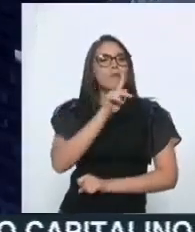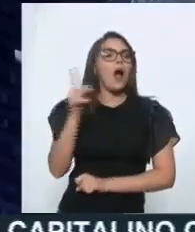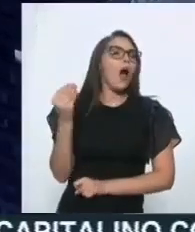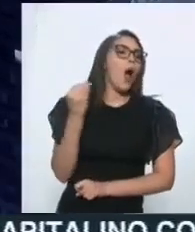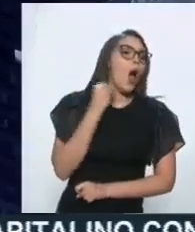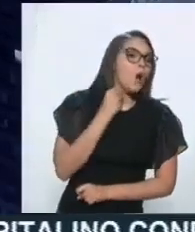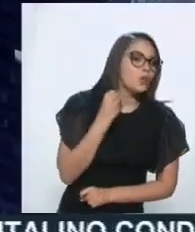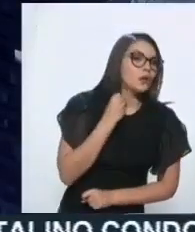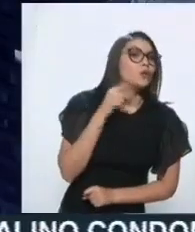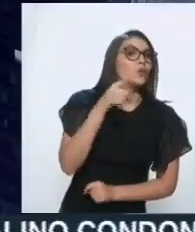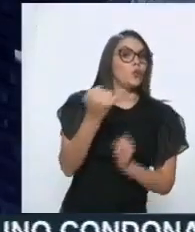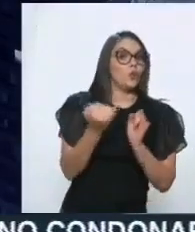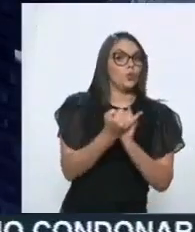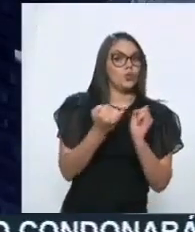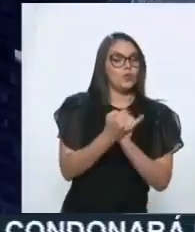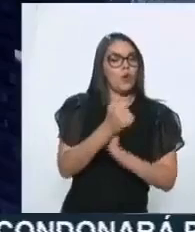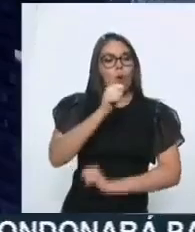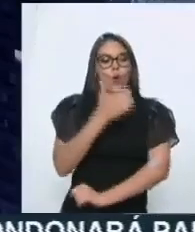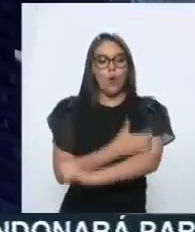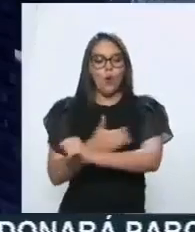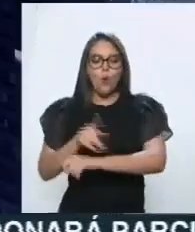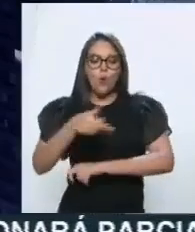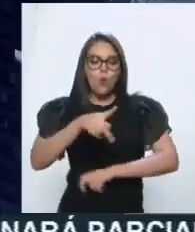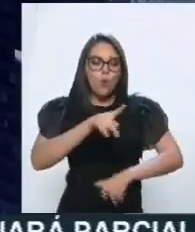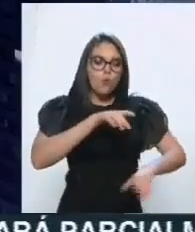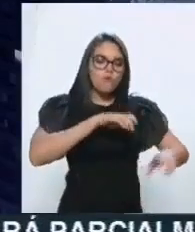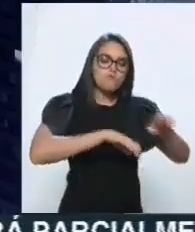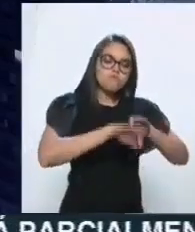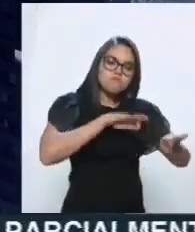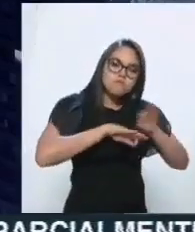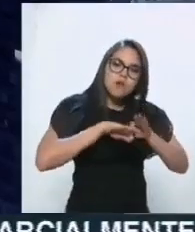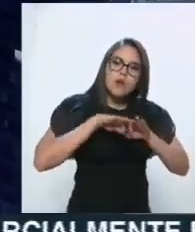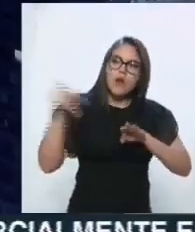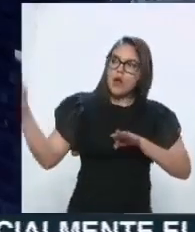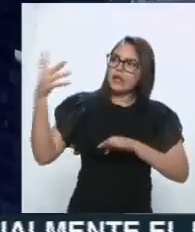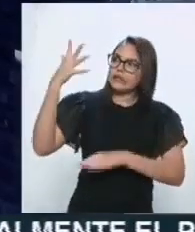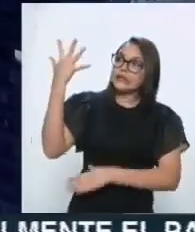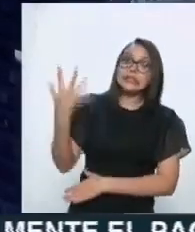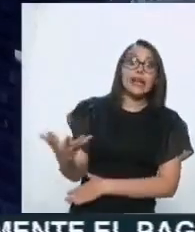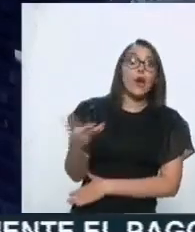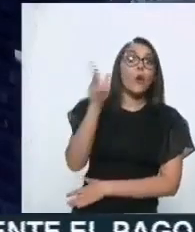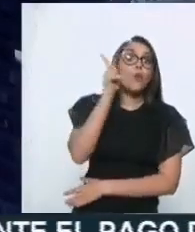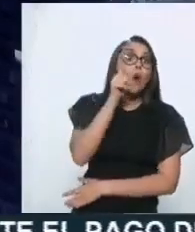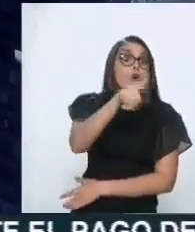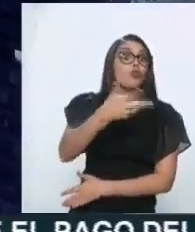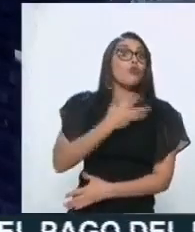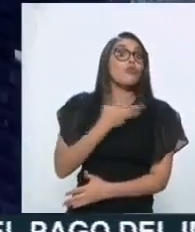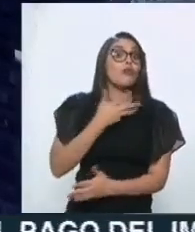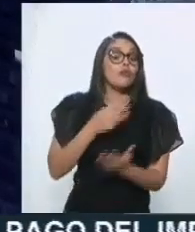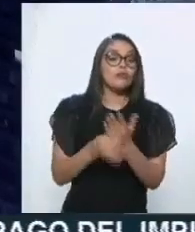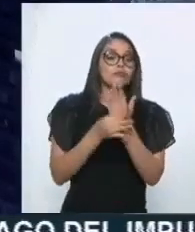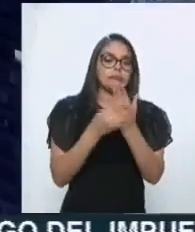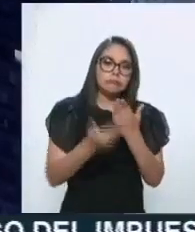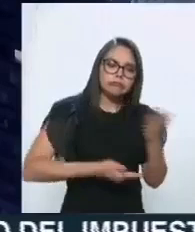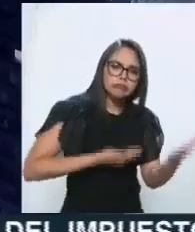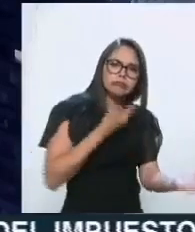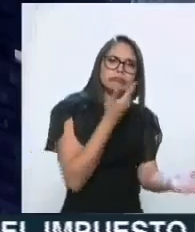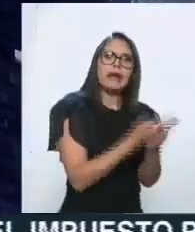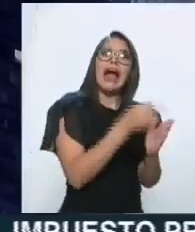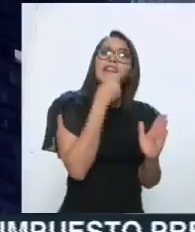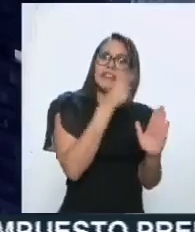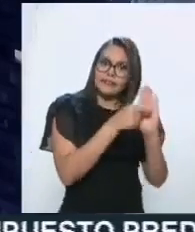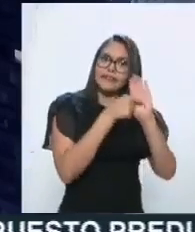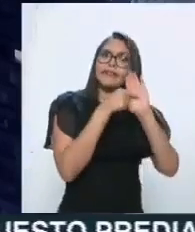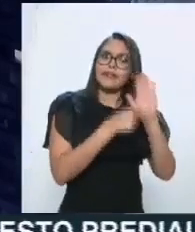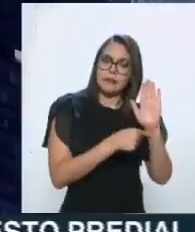personas, 5 evidencias ante la Fiscalía General de la República en las que se señala que las autoridades mexicanas durante el periodo de